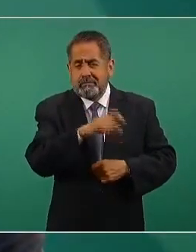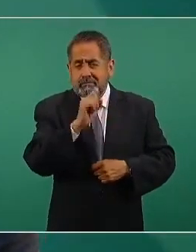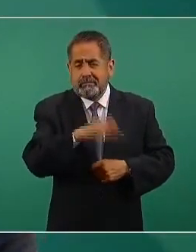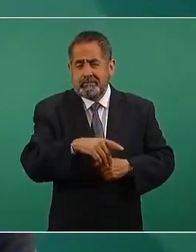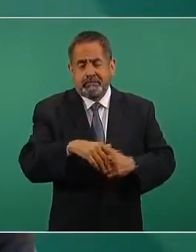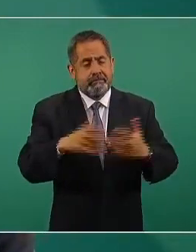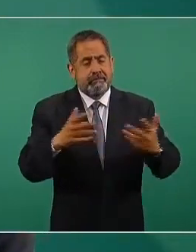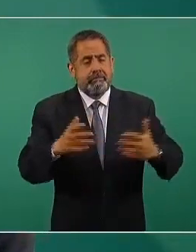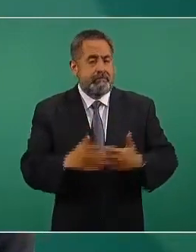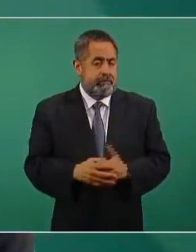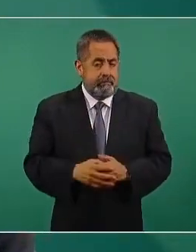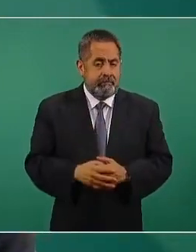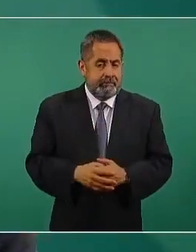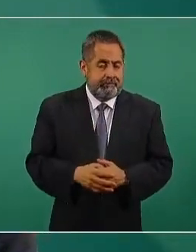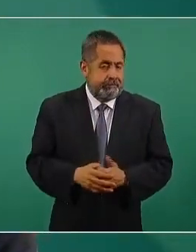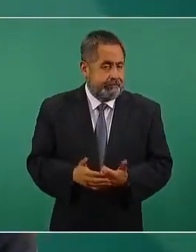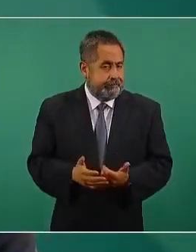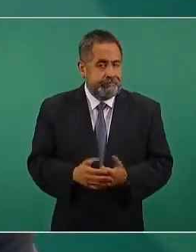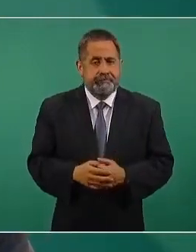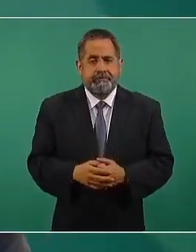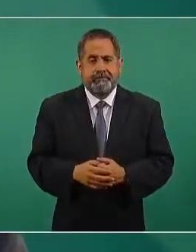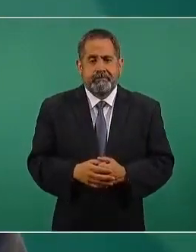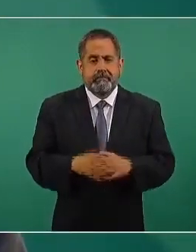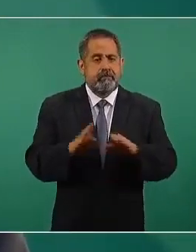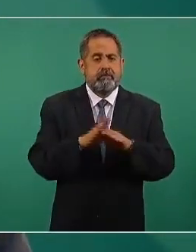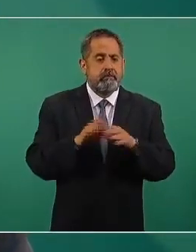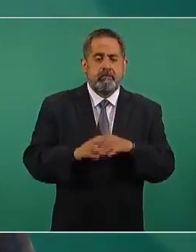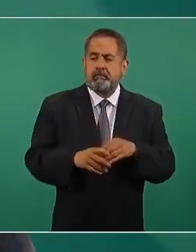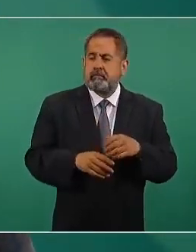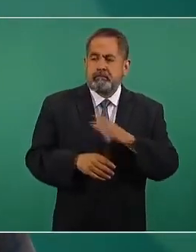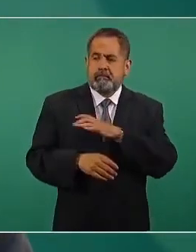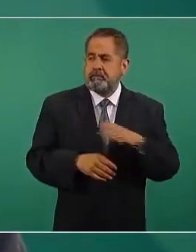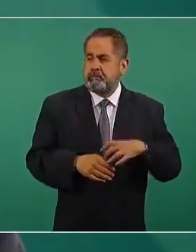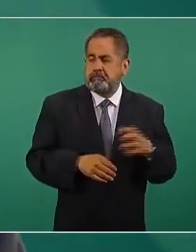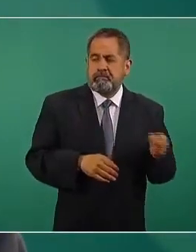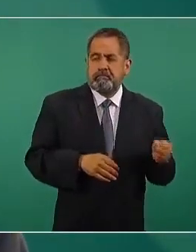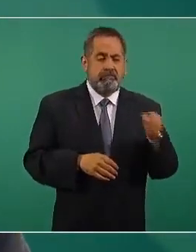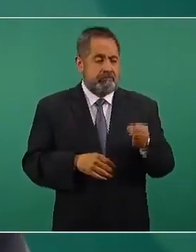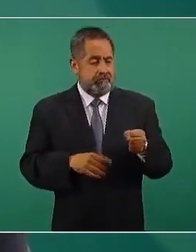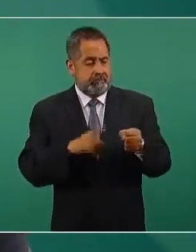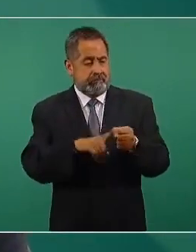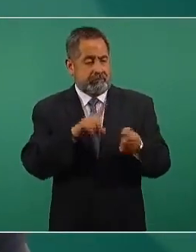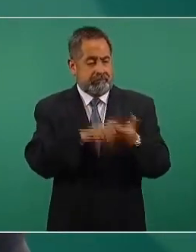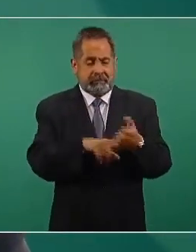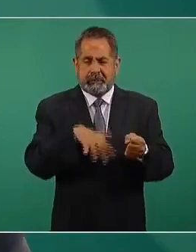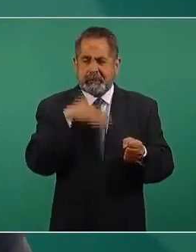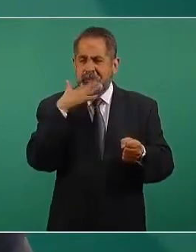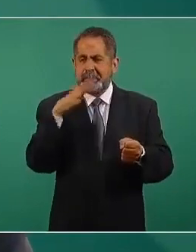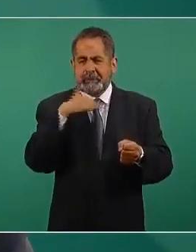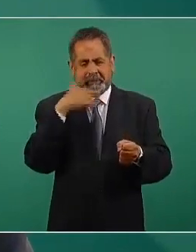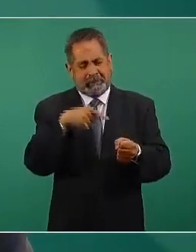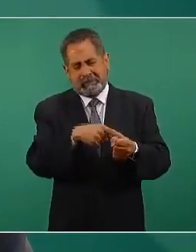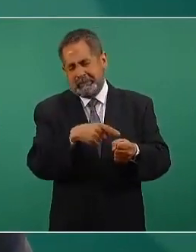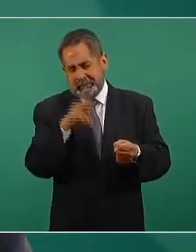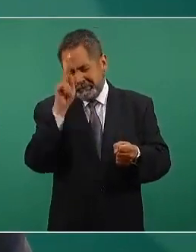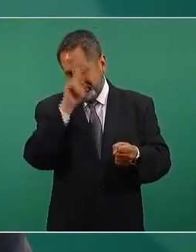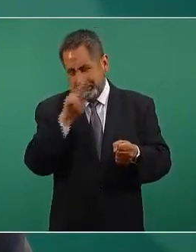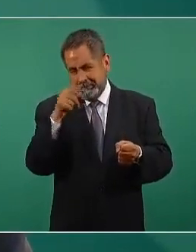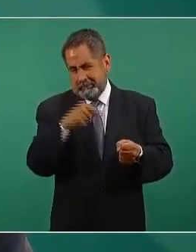¿Y qué hacen? Pues imponen candidatos muy corruptos.